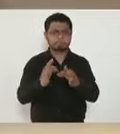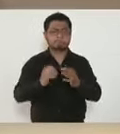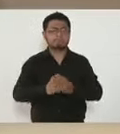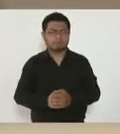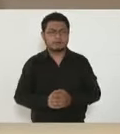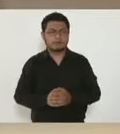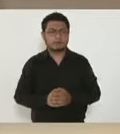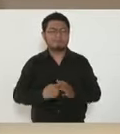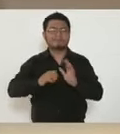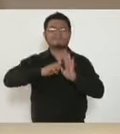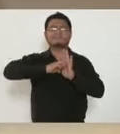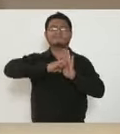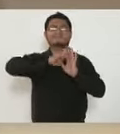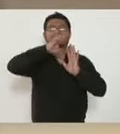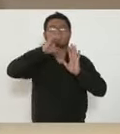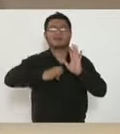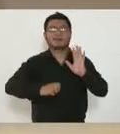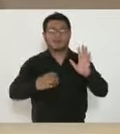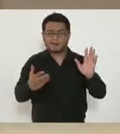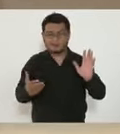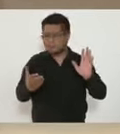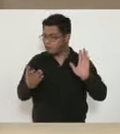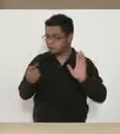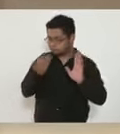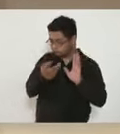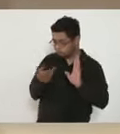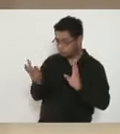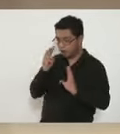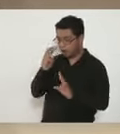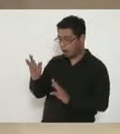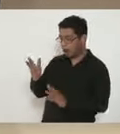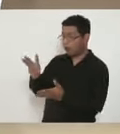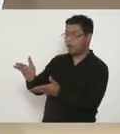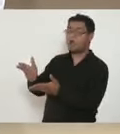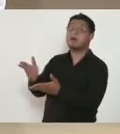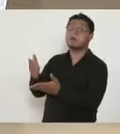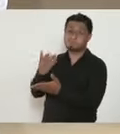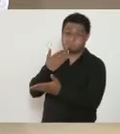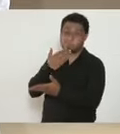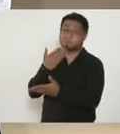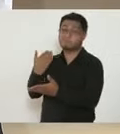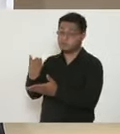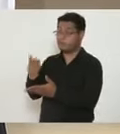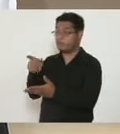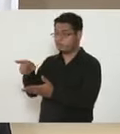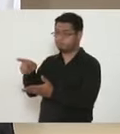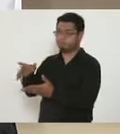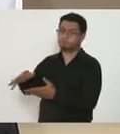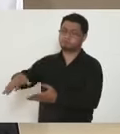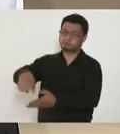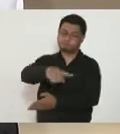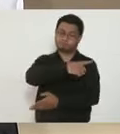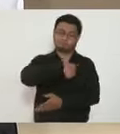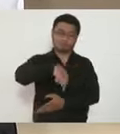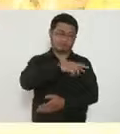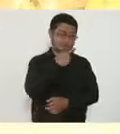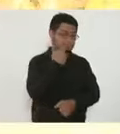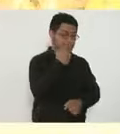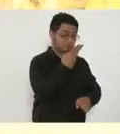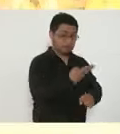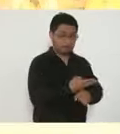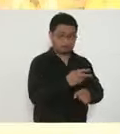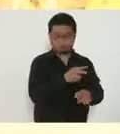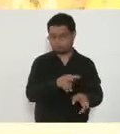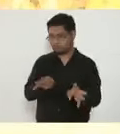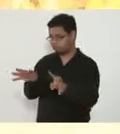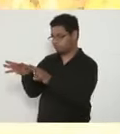un ejemplo de lo que deben ser los responsables de